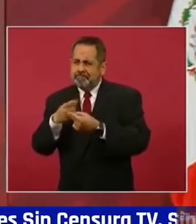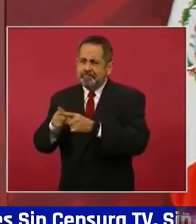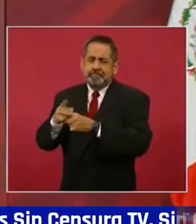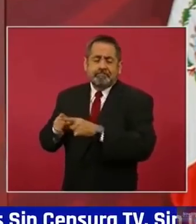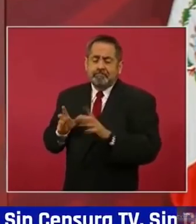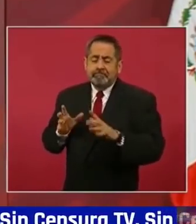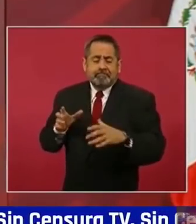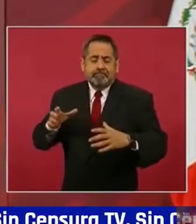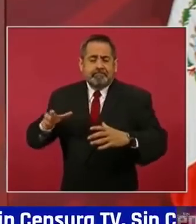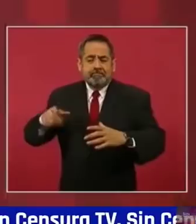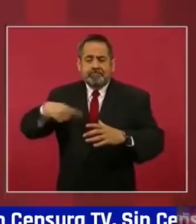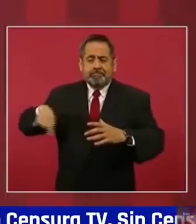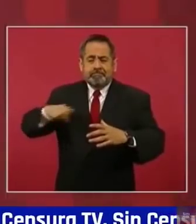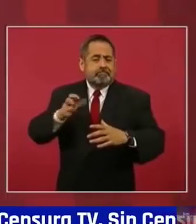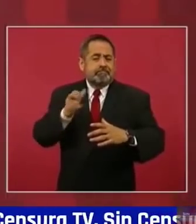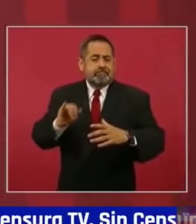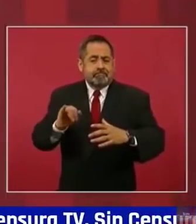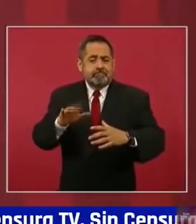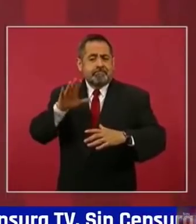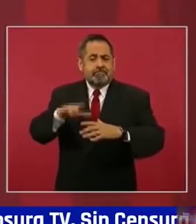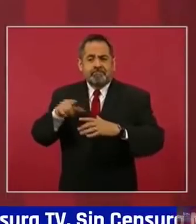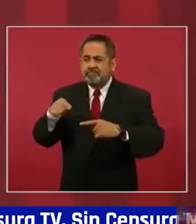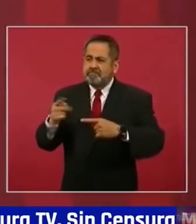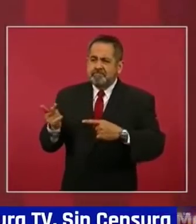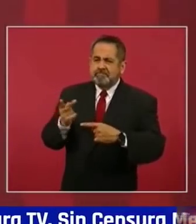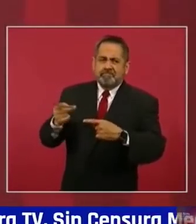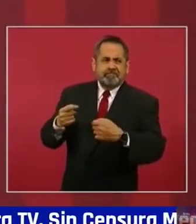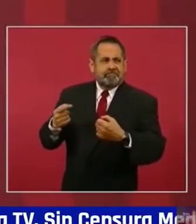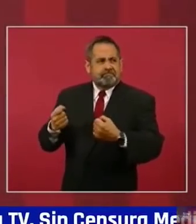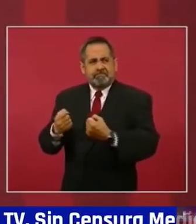se pueden hasta enfrentar